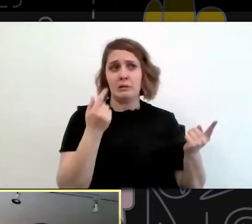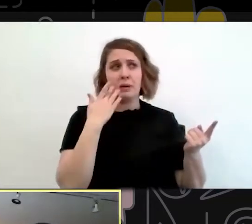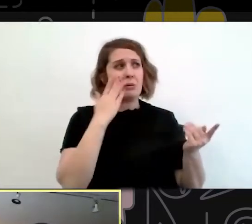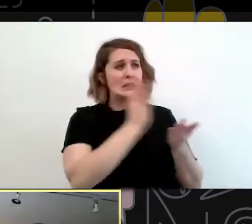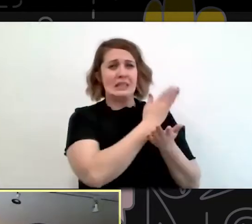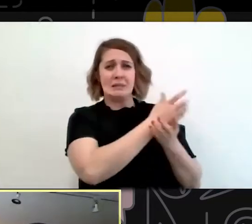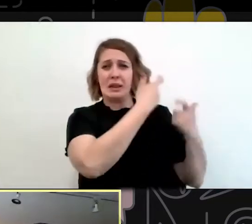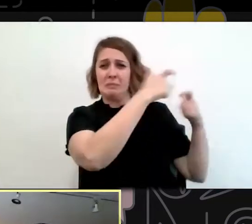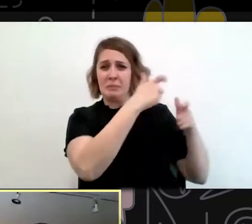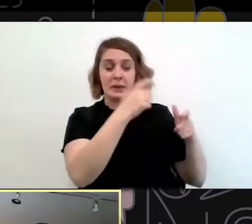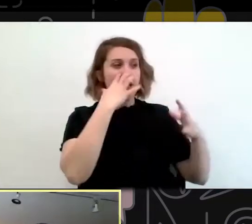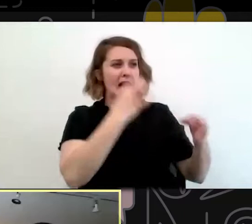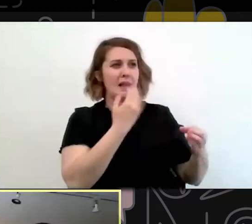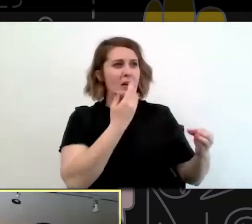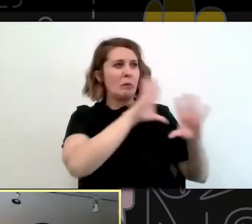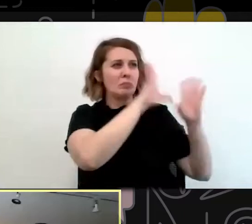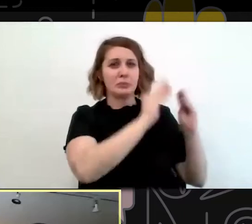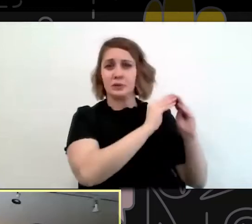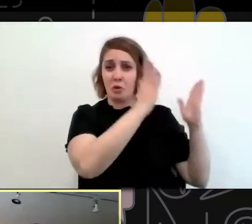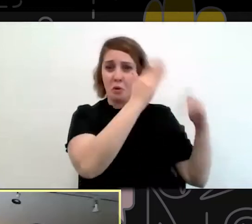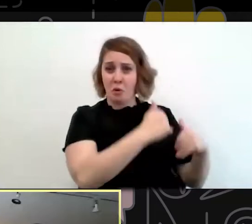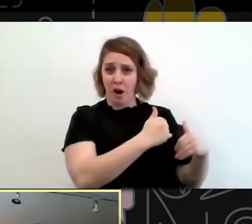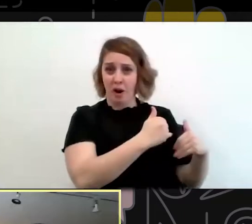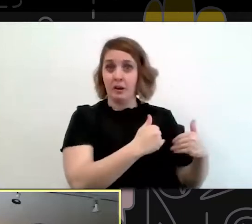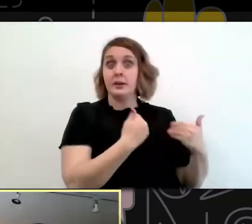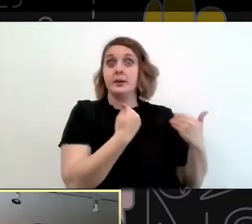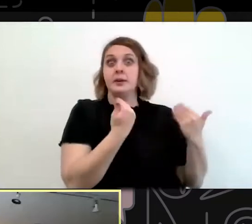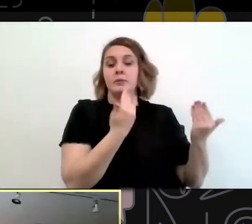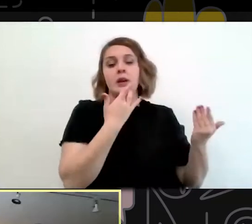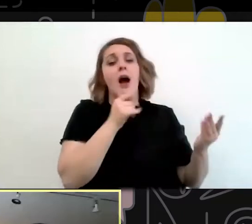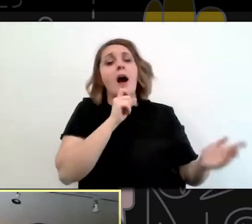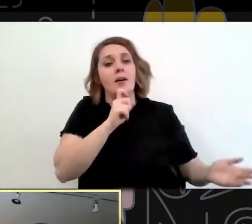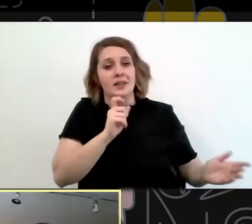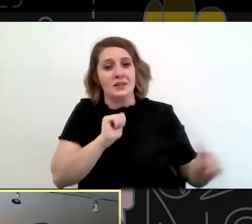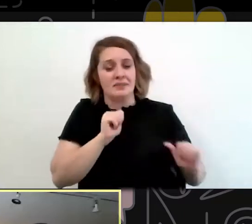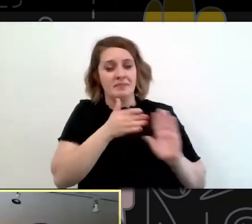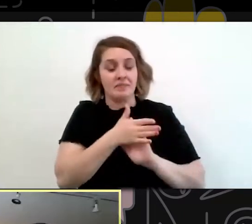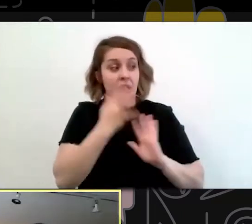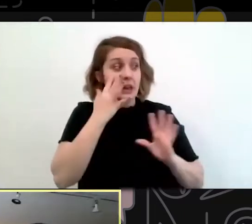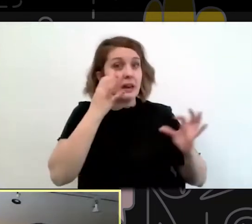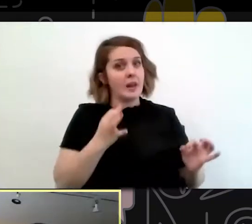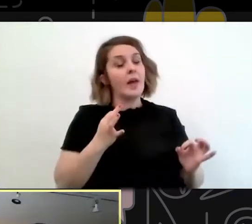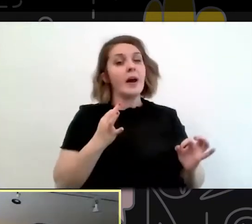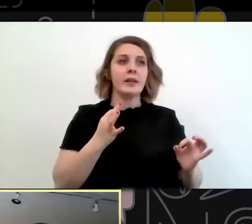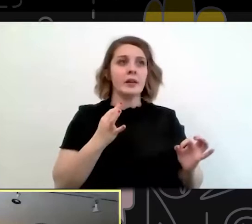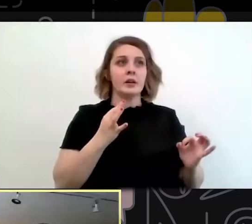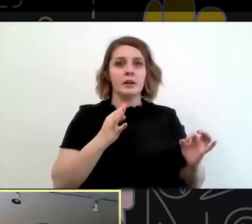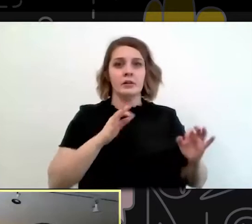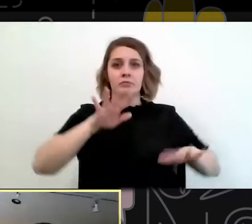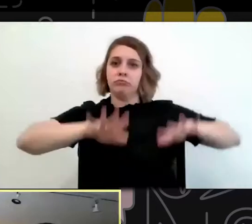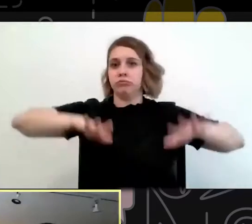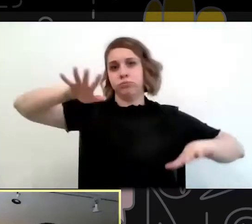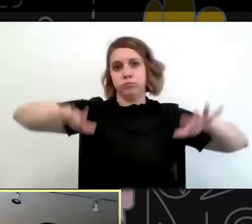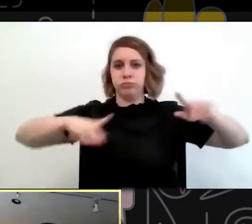hablar de esta realidad, porque, bueno, pues ya anticipo, la realidad es como variada, ¿no? Y como